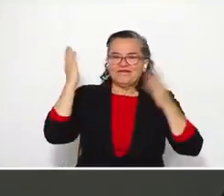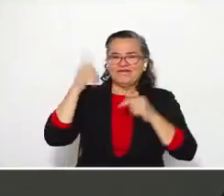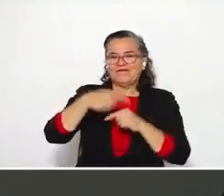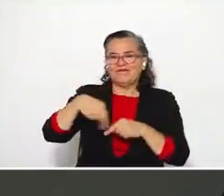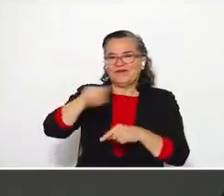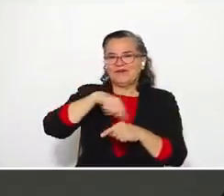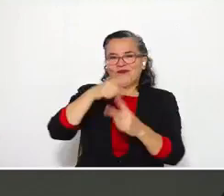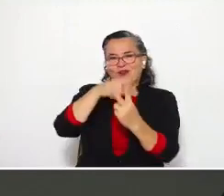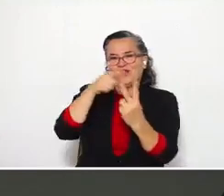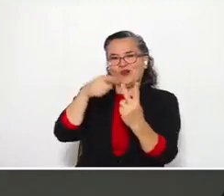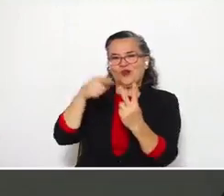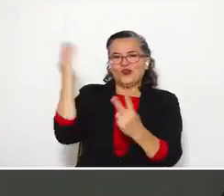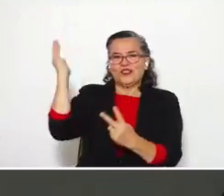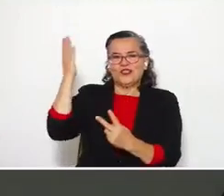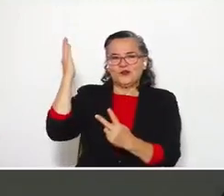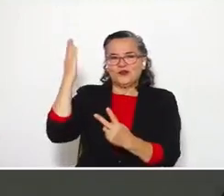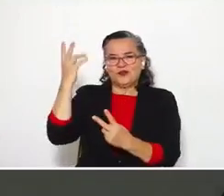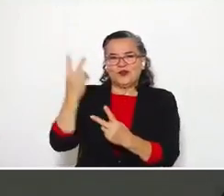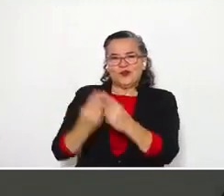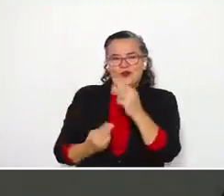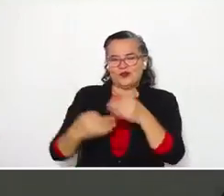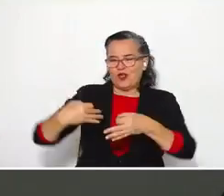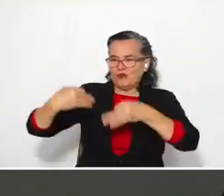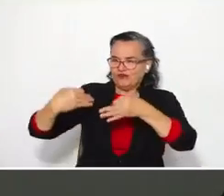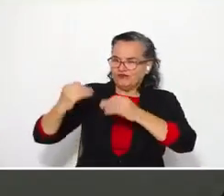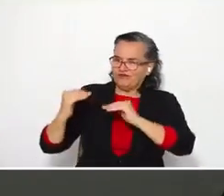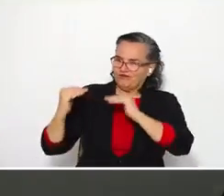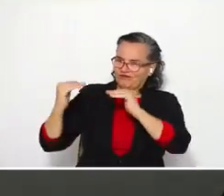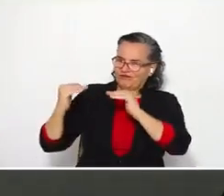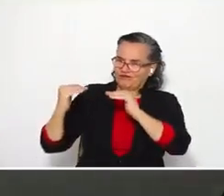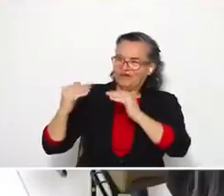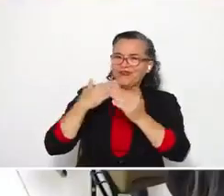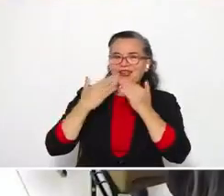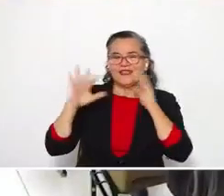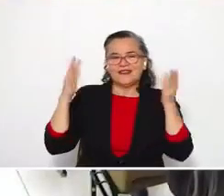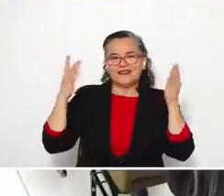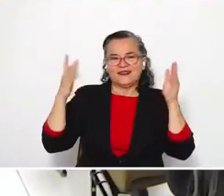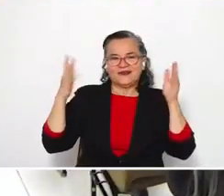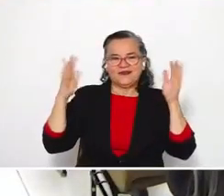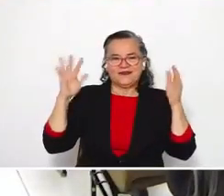dos expositores de lujo. Muchas gracias.